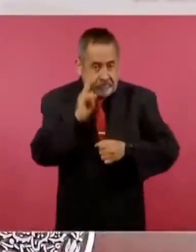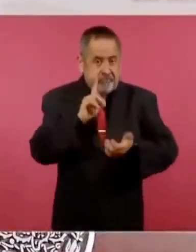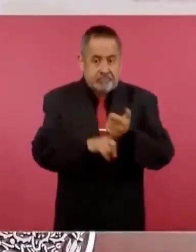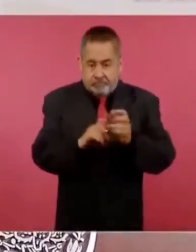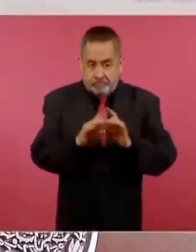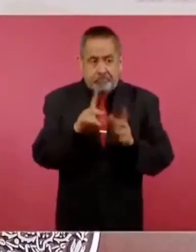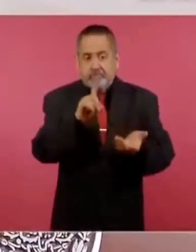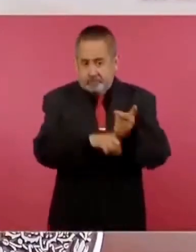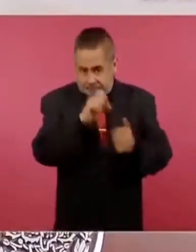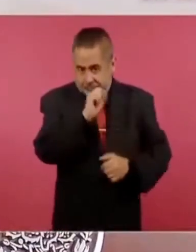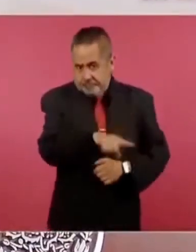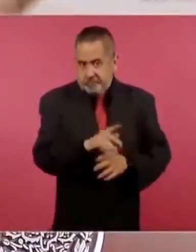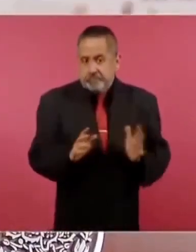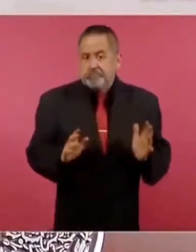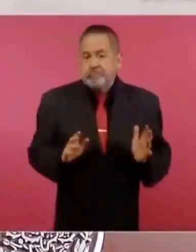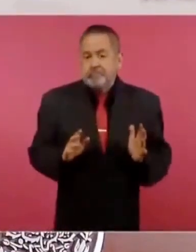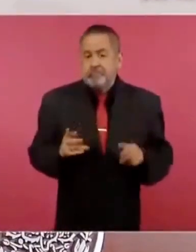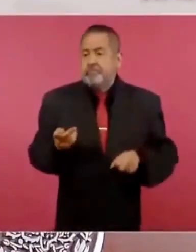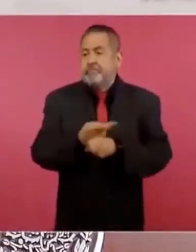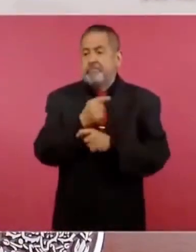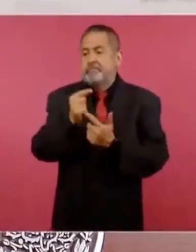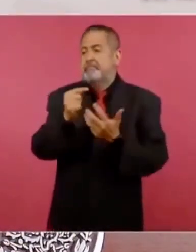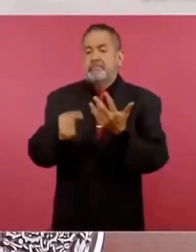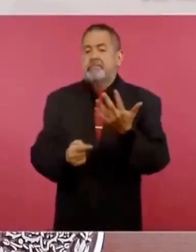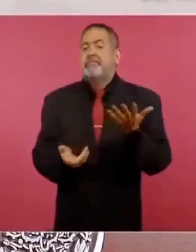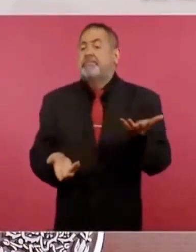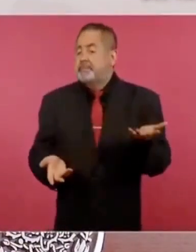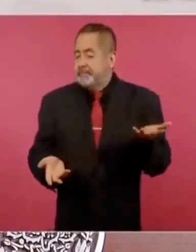implicada y todos los